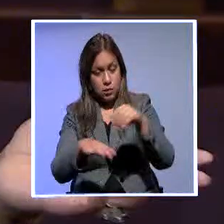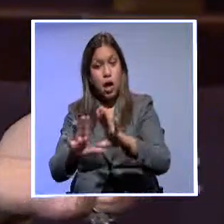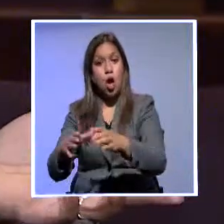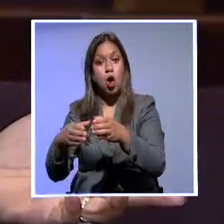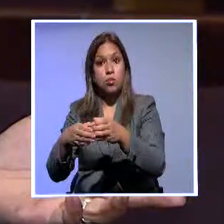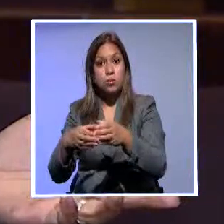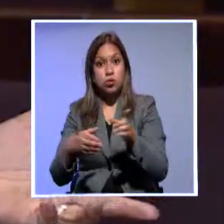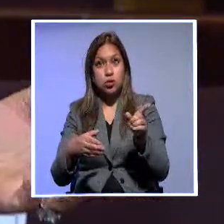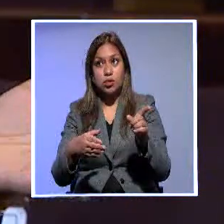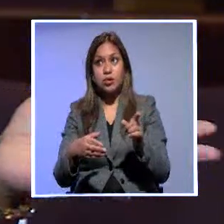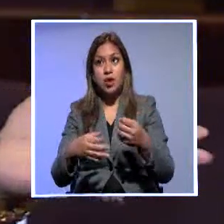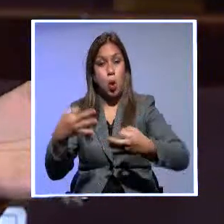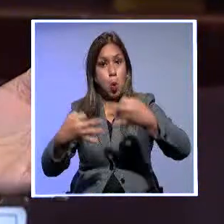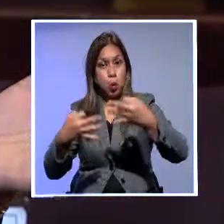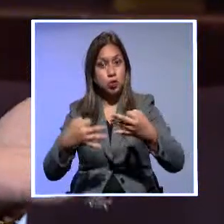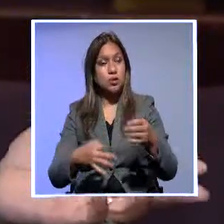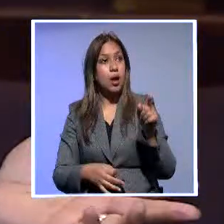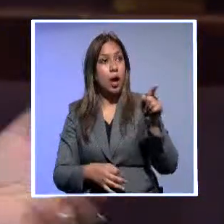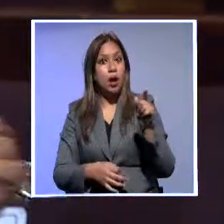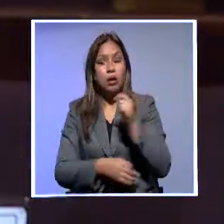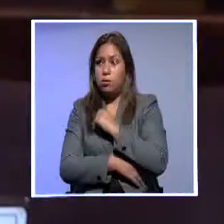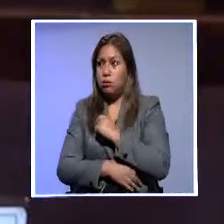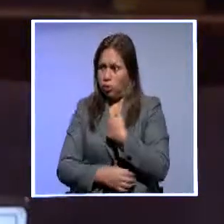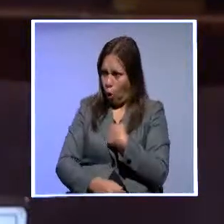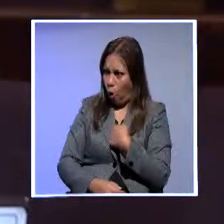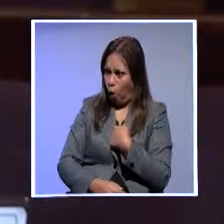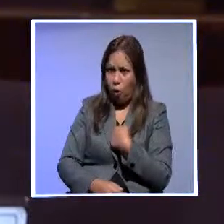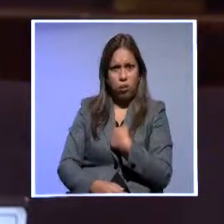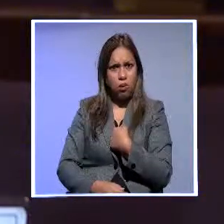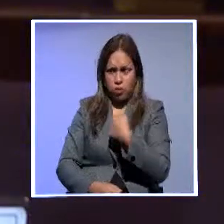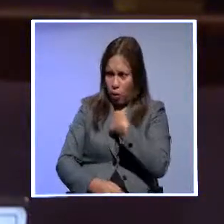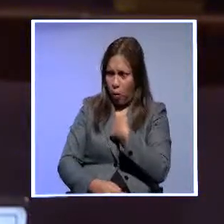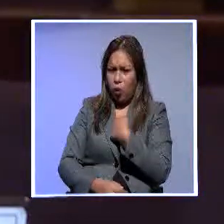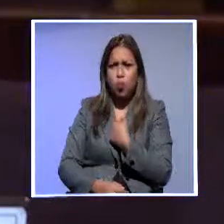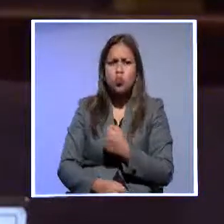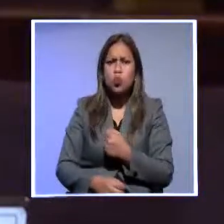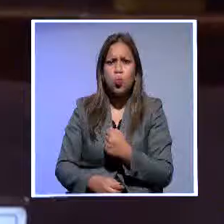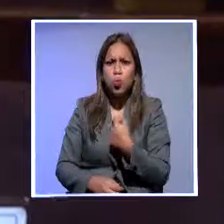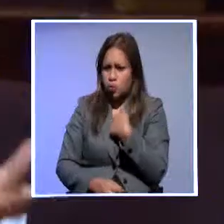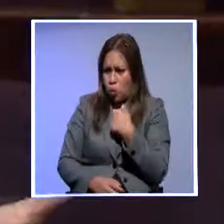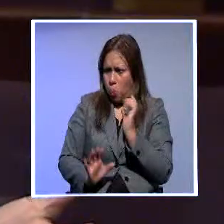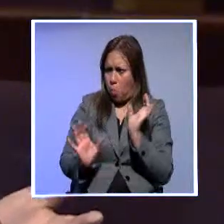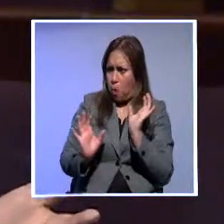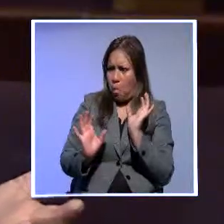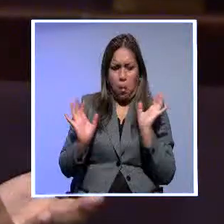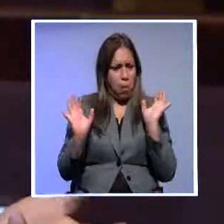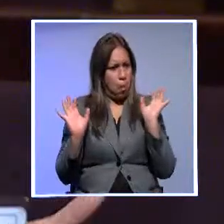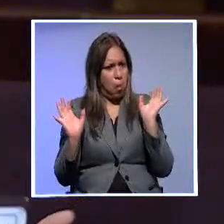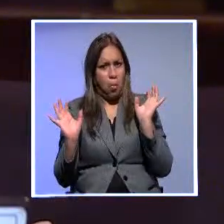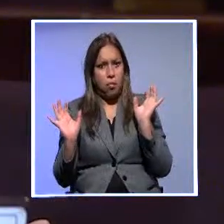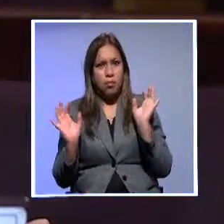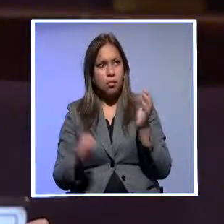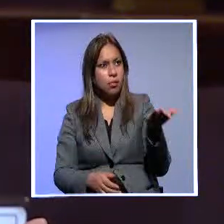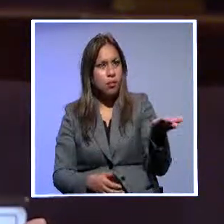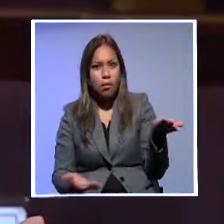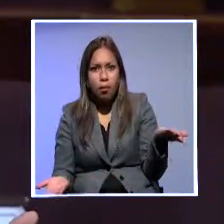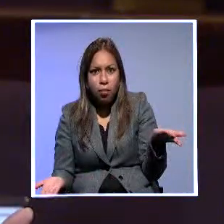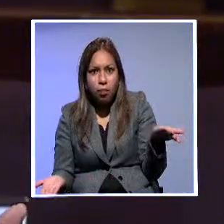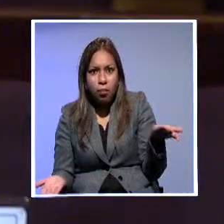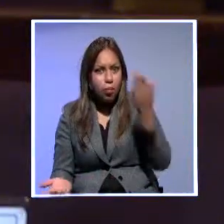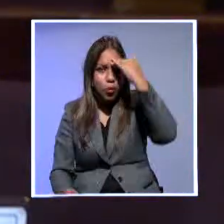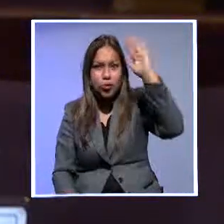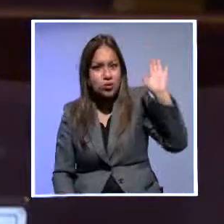tenía amnesia ya que meditó inminencia creo que allí habían una serie de elementos que había que considerar